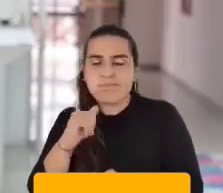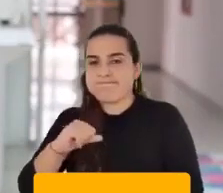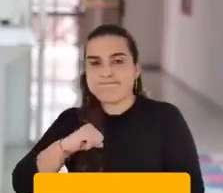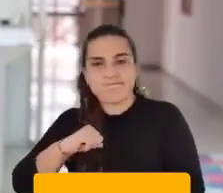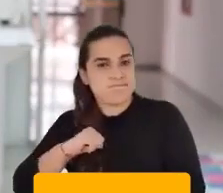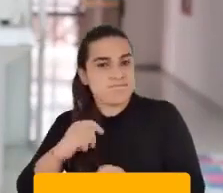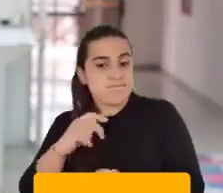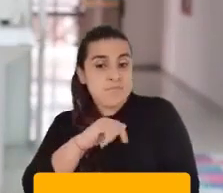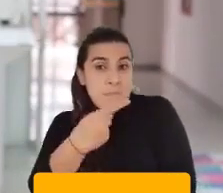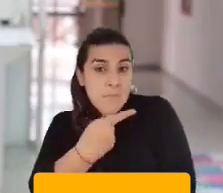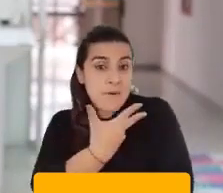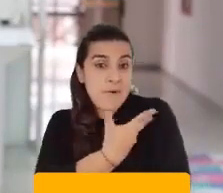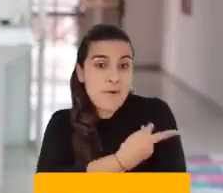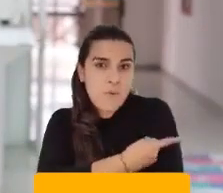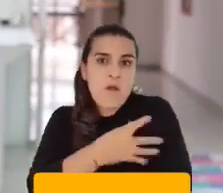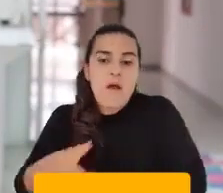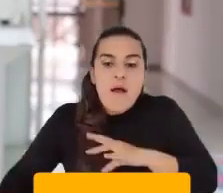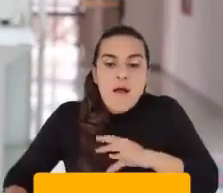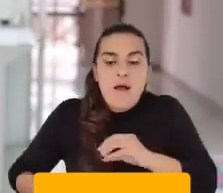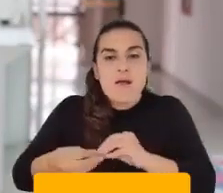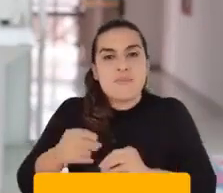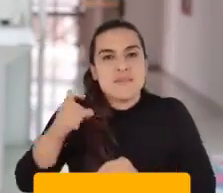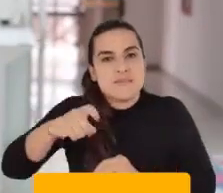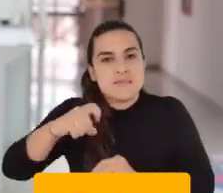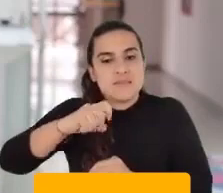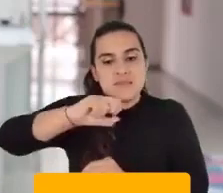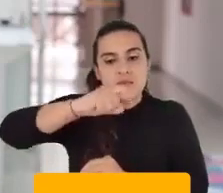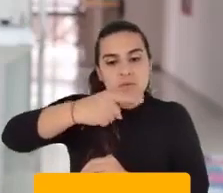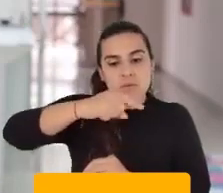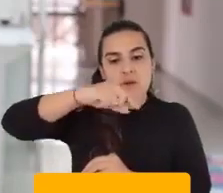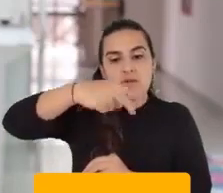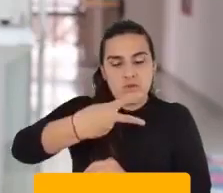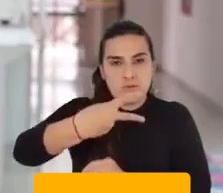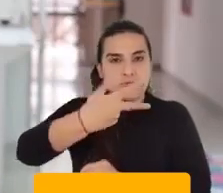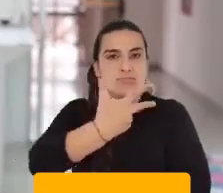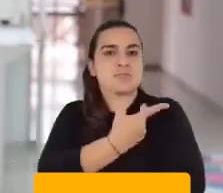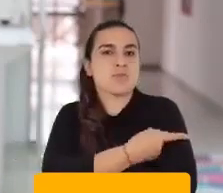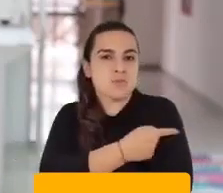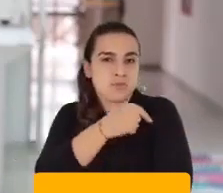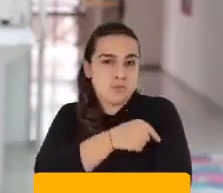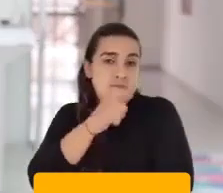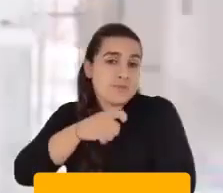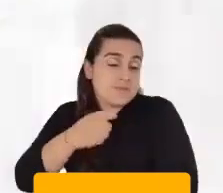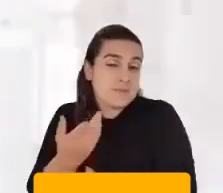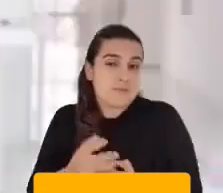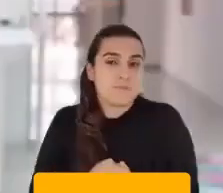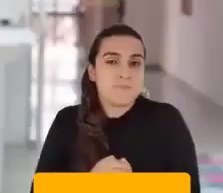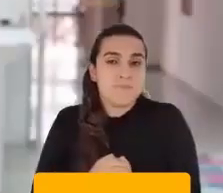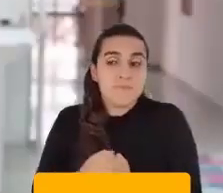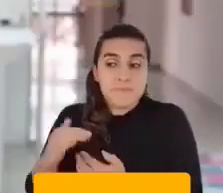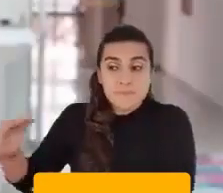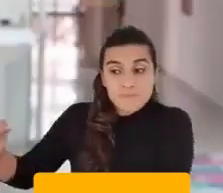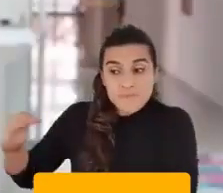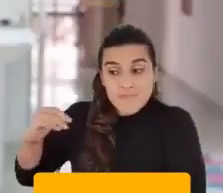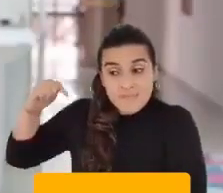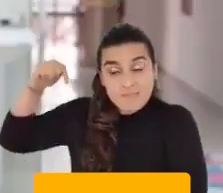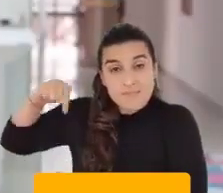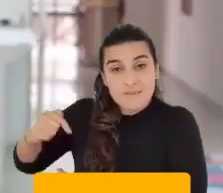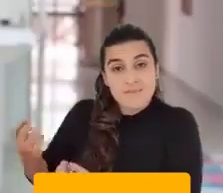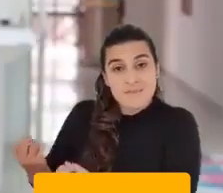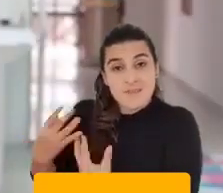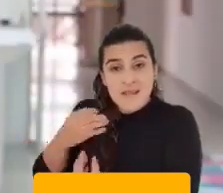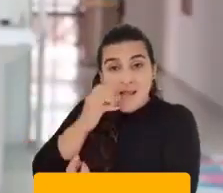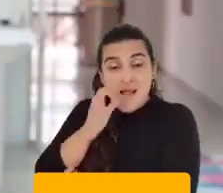dosis y que requieren además de eso completar el esquema a los 21 días de haber recibido esta primera dosis. Con esta llegada de estas dosis